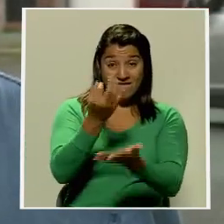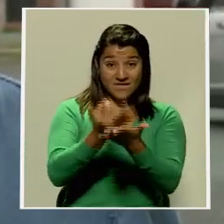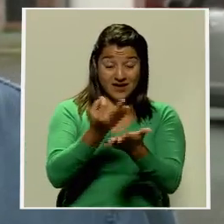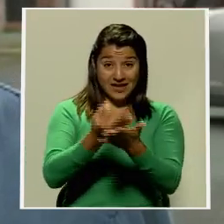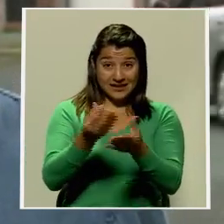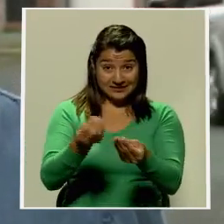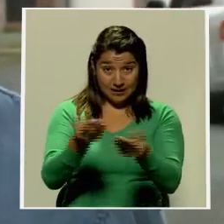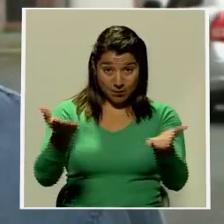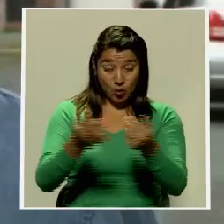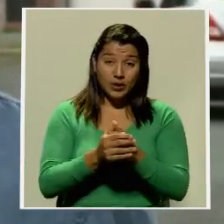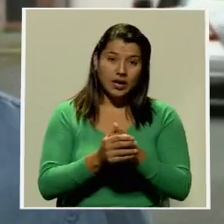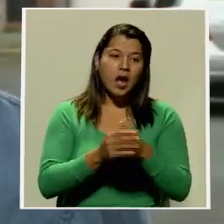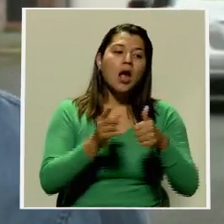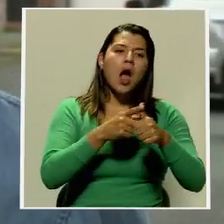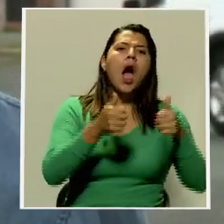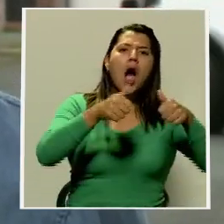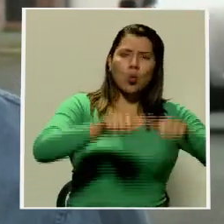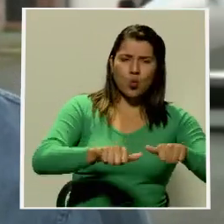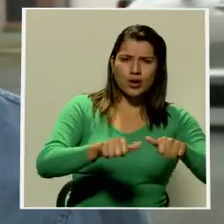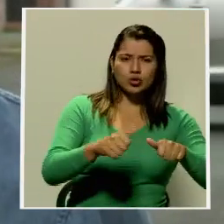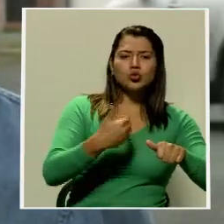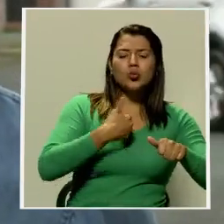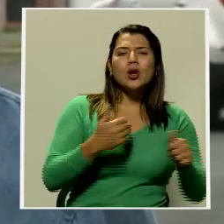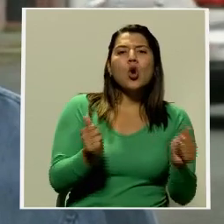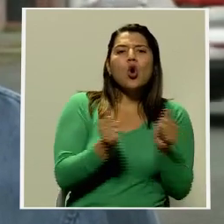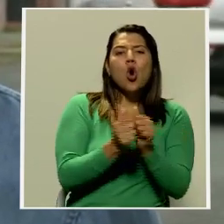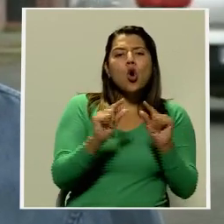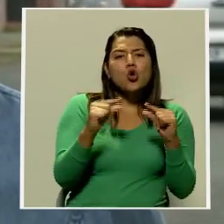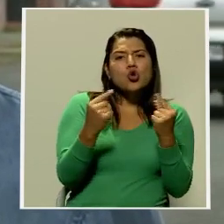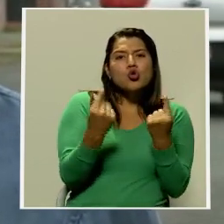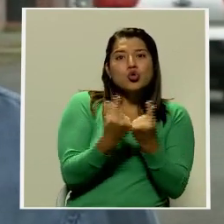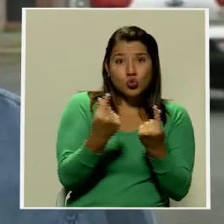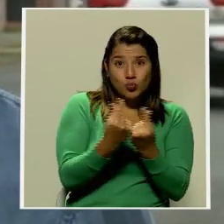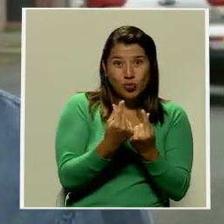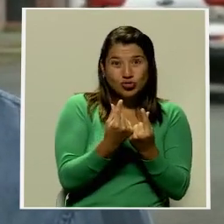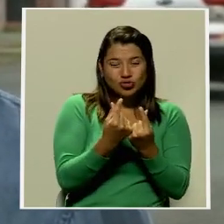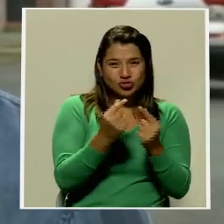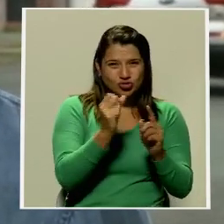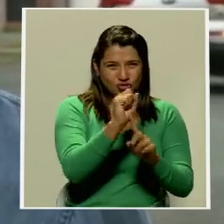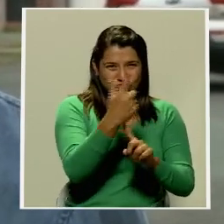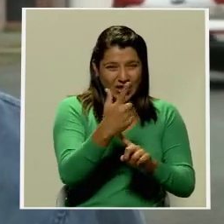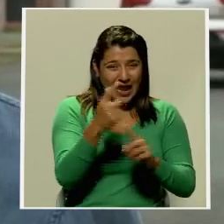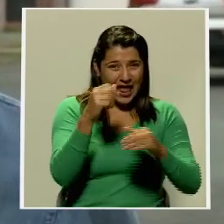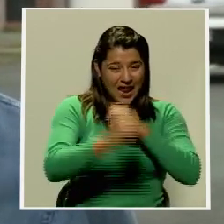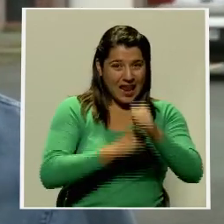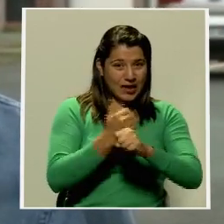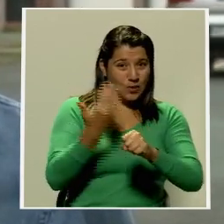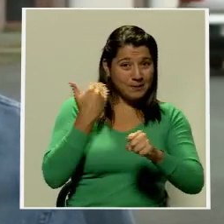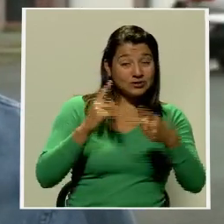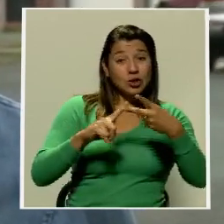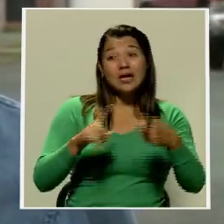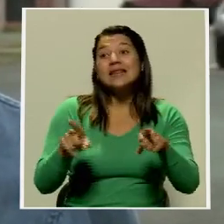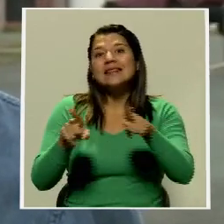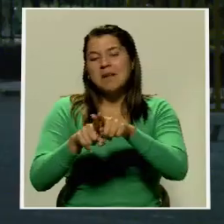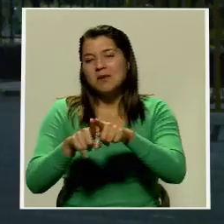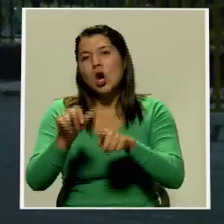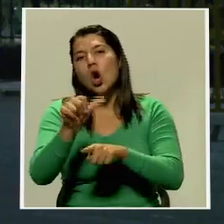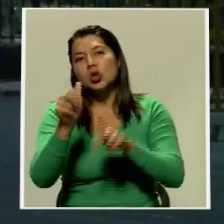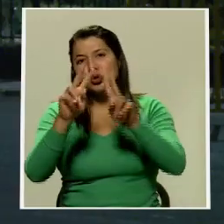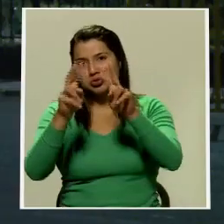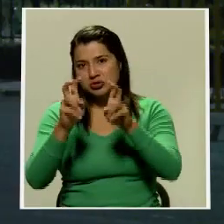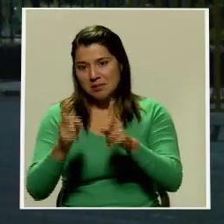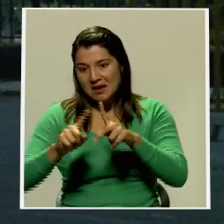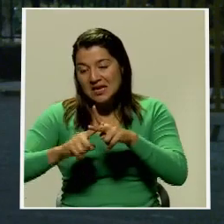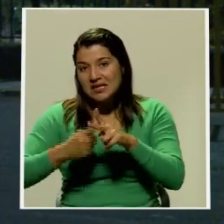diálogo multisectorial, y los acuerdos que se lleven a la negociación con el Fondo Monetario Internacional, que va a iniciar en los próximos días.